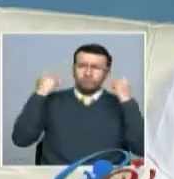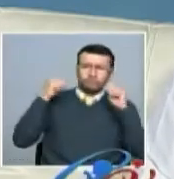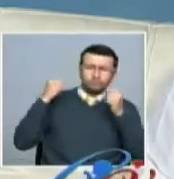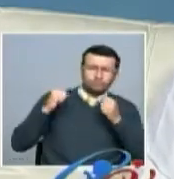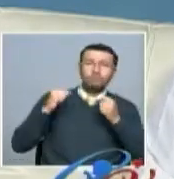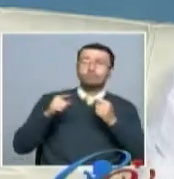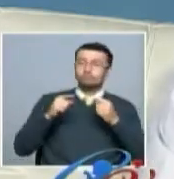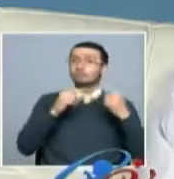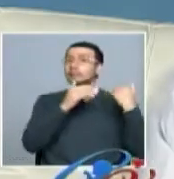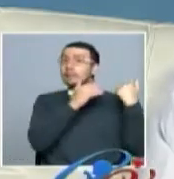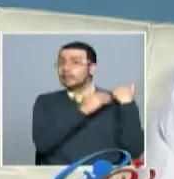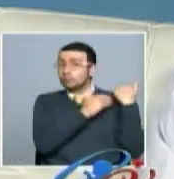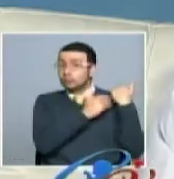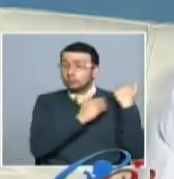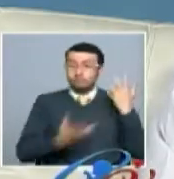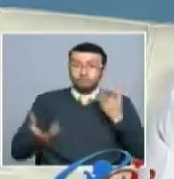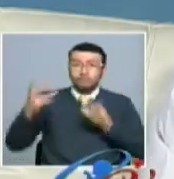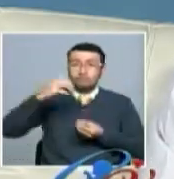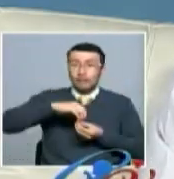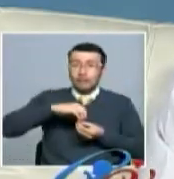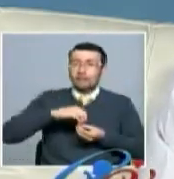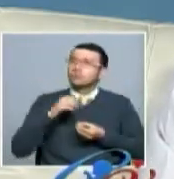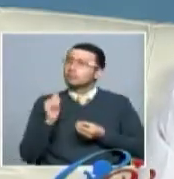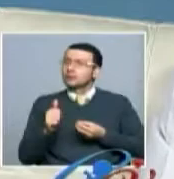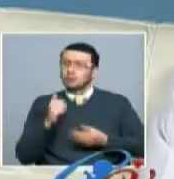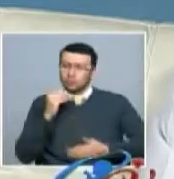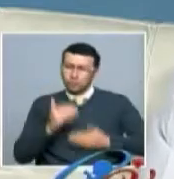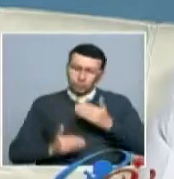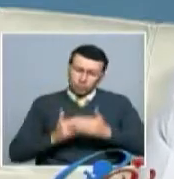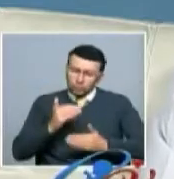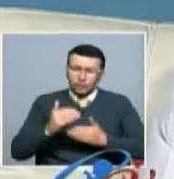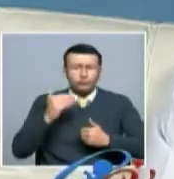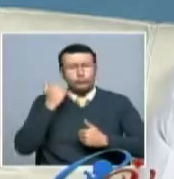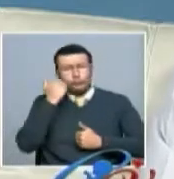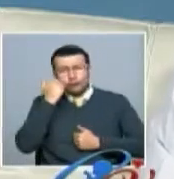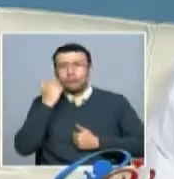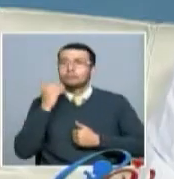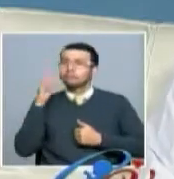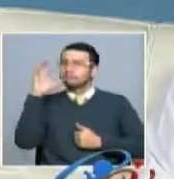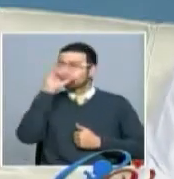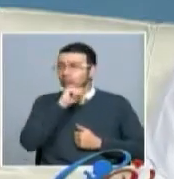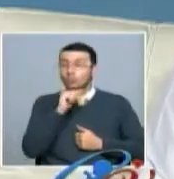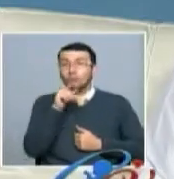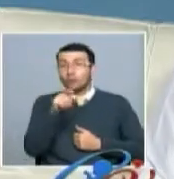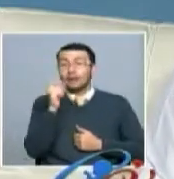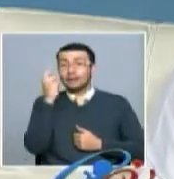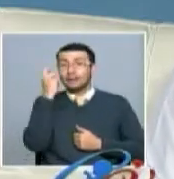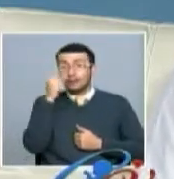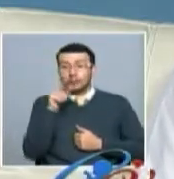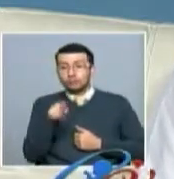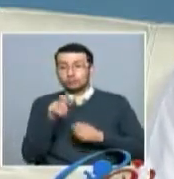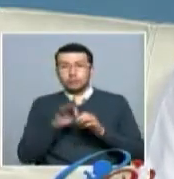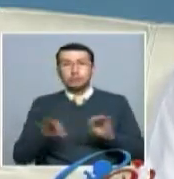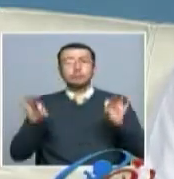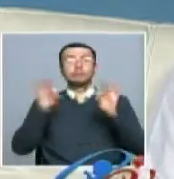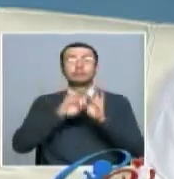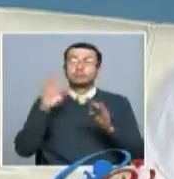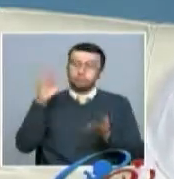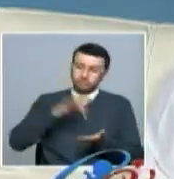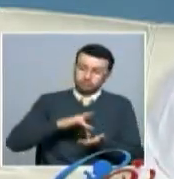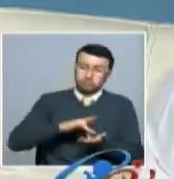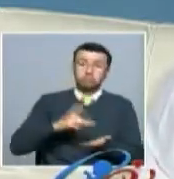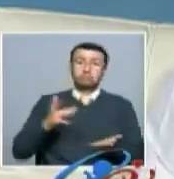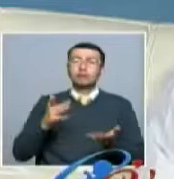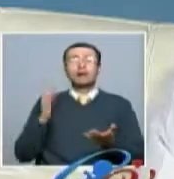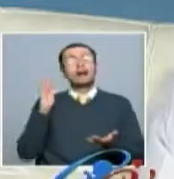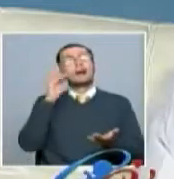se responsabilicen más de su proceso de enfermedad, para que entiendan la importancia de la consulta y